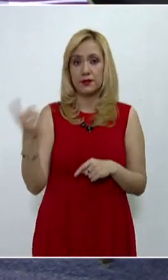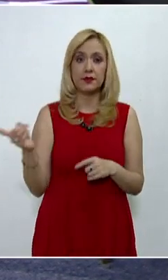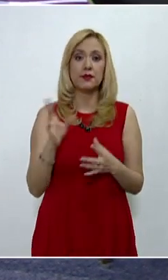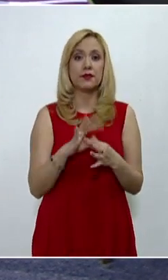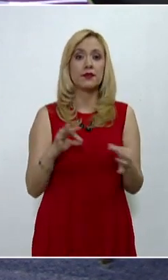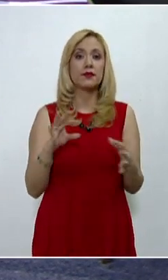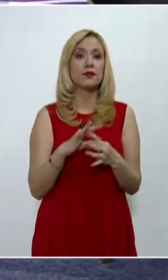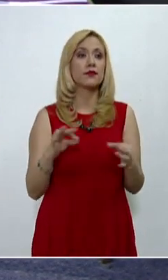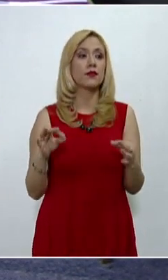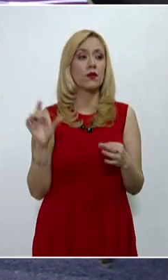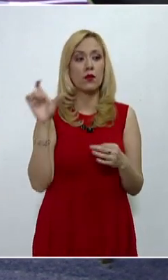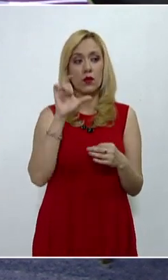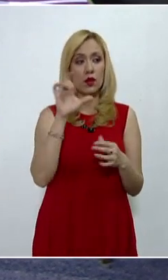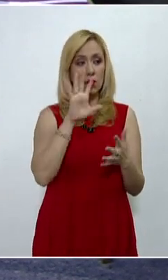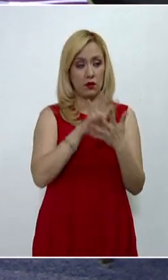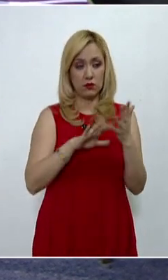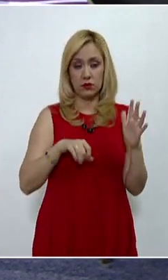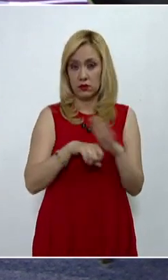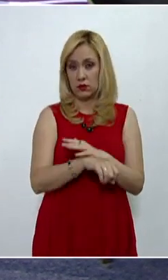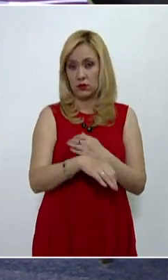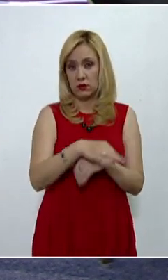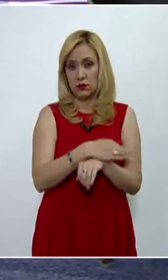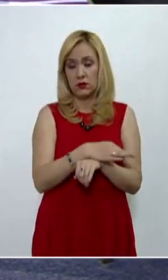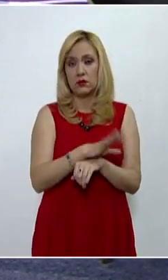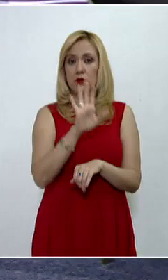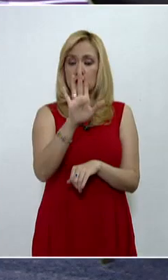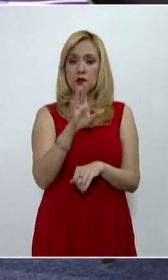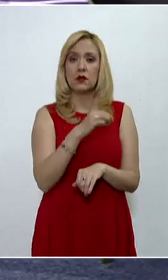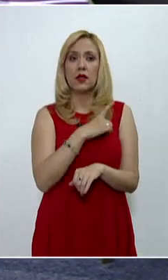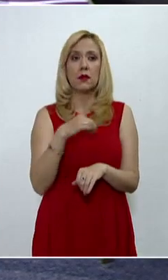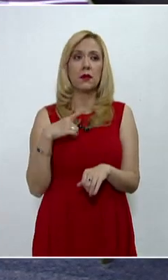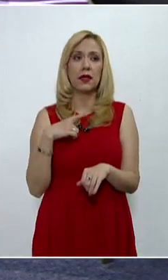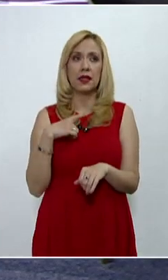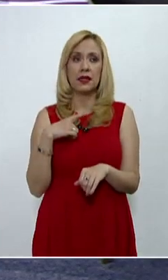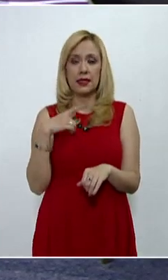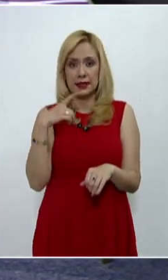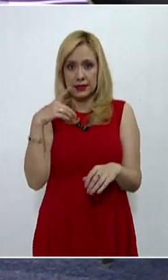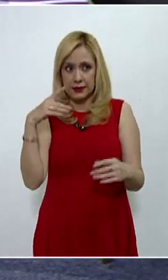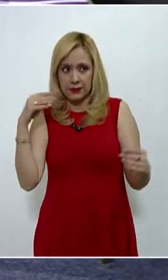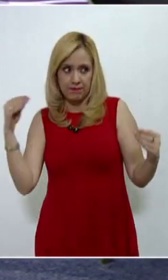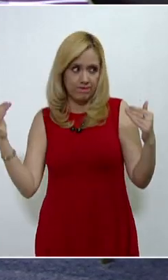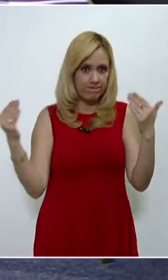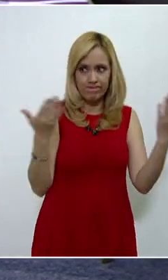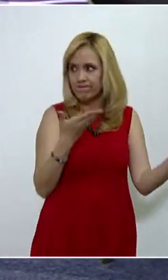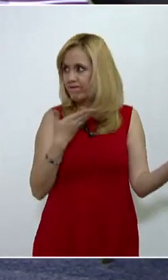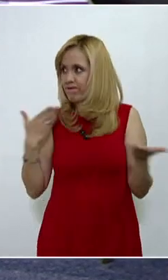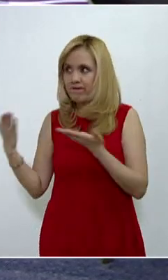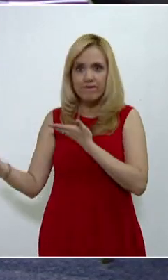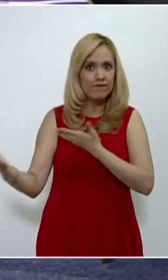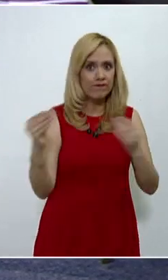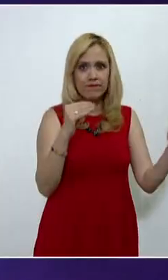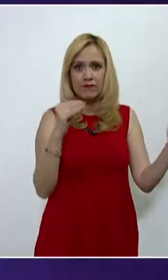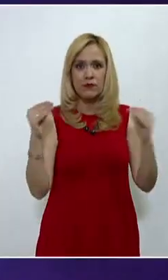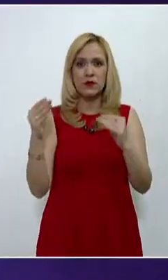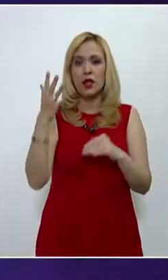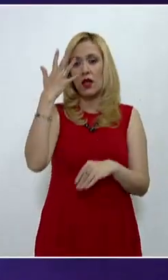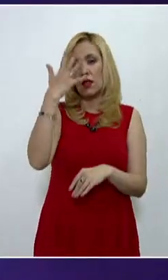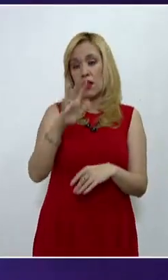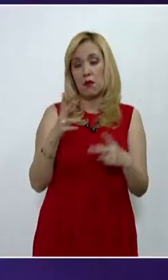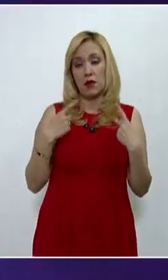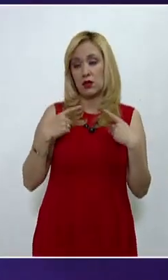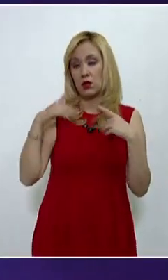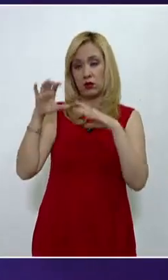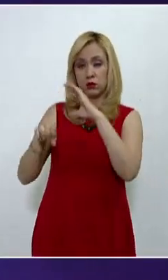está en que la prisión preventiva debe ser materia de debate. Es decir, ciertamente de 10 casos de personas detenidas puede